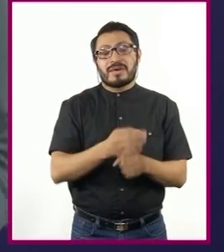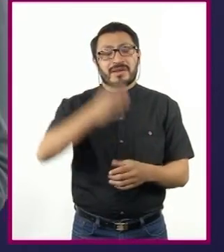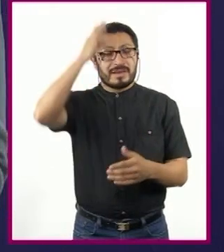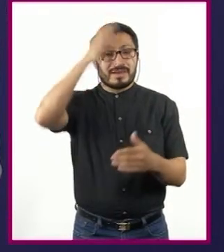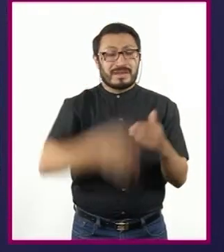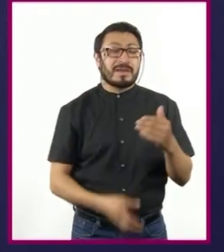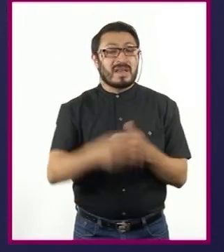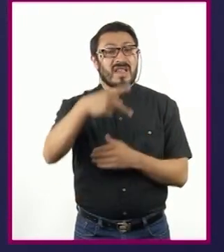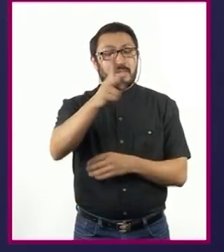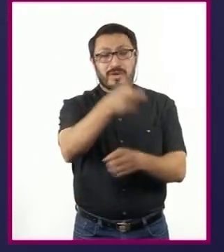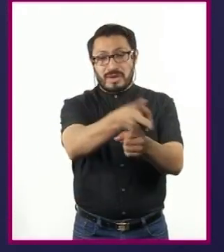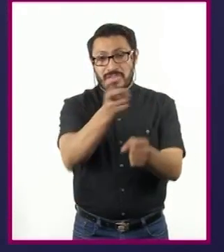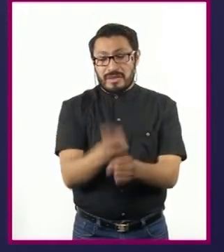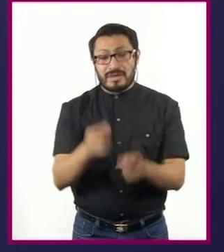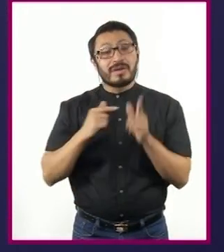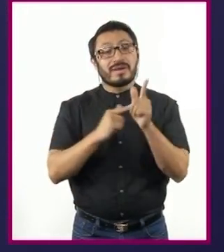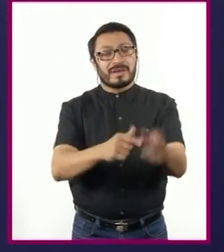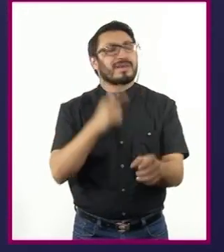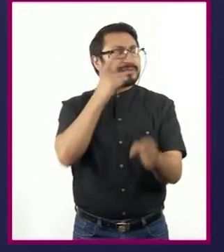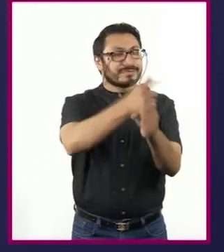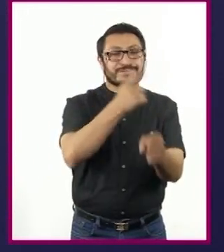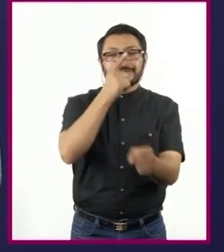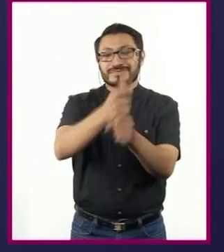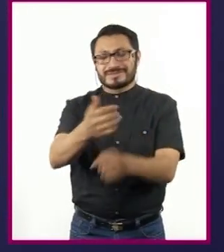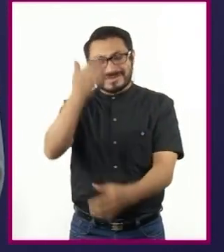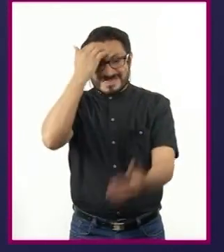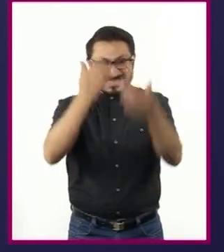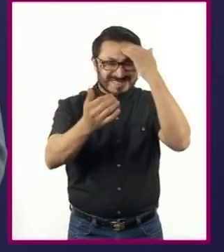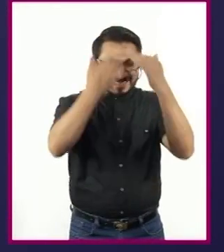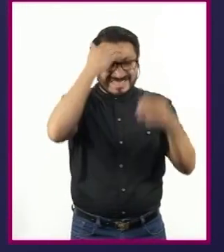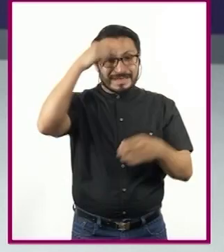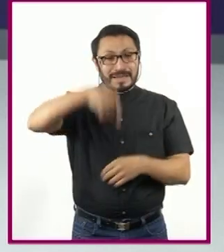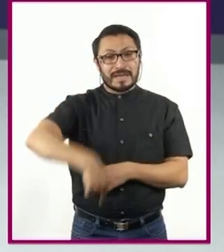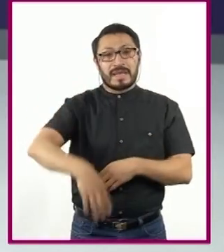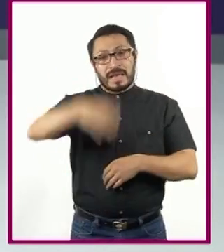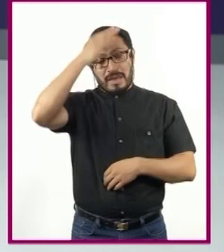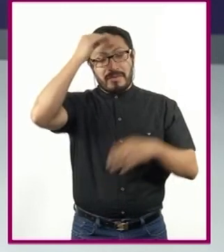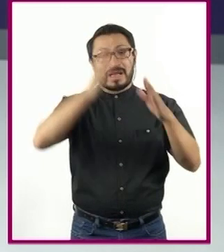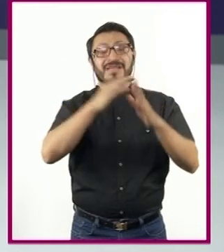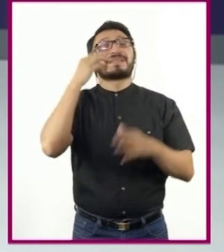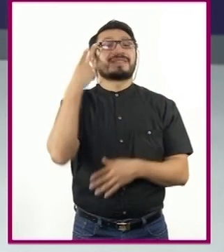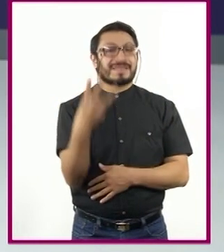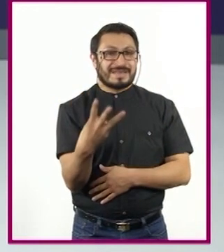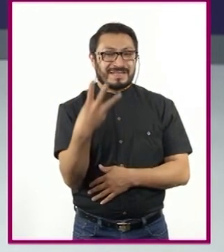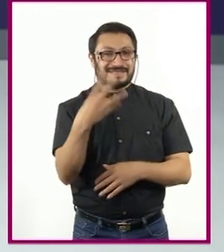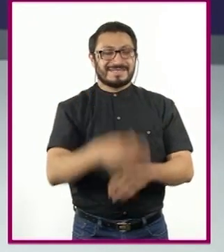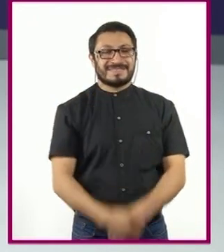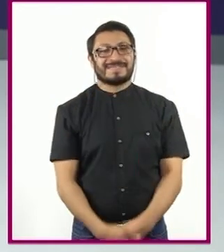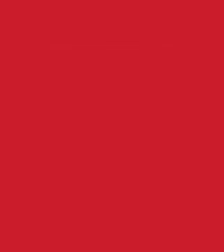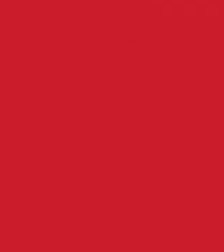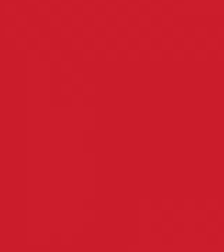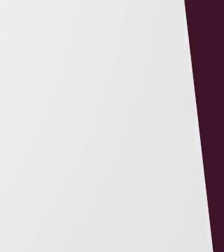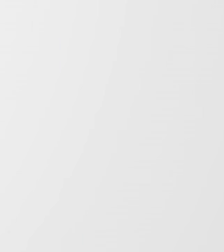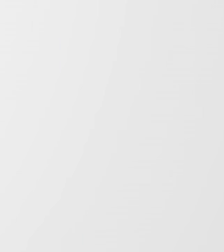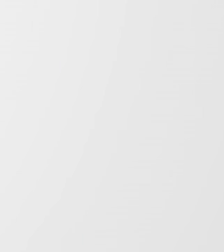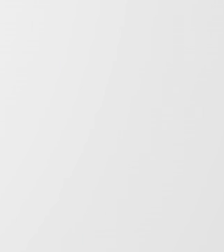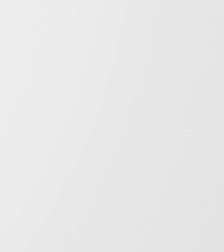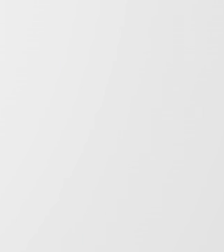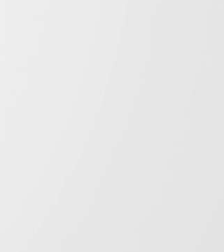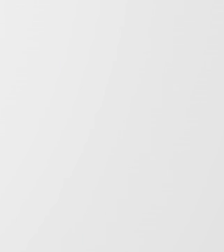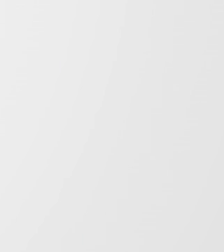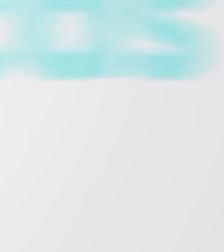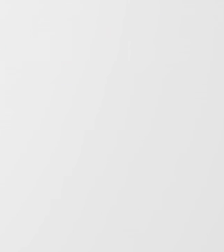terminamos, pero los invitamos a que sigan descubriendo y explorando en Aprende en casa 3.